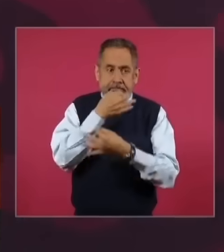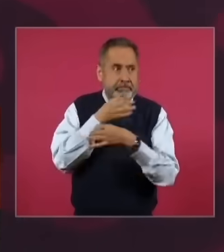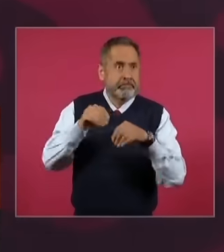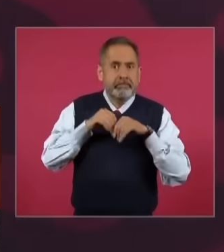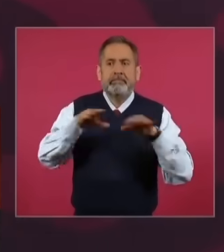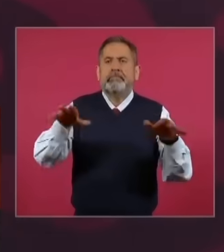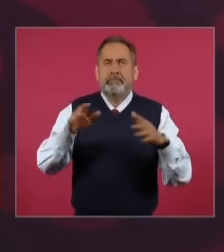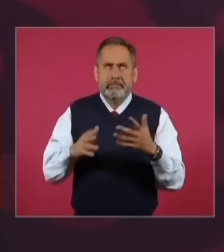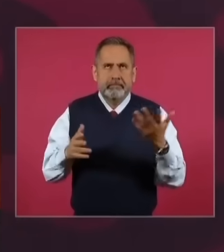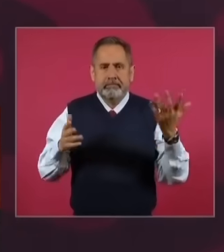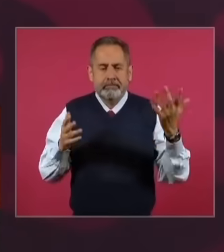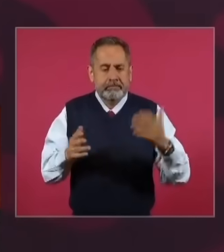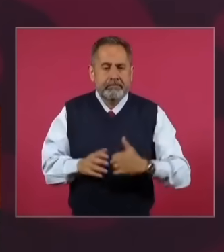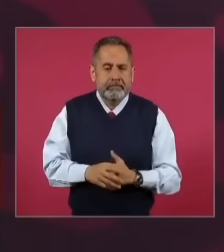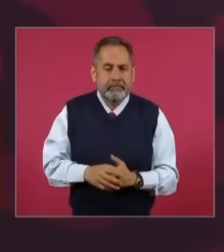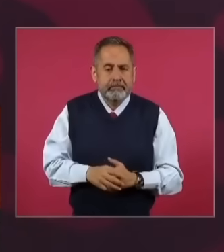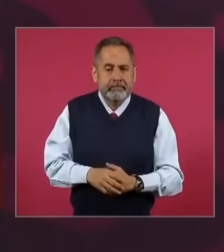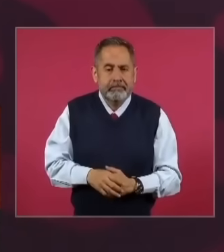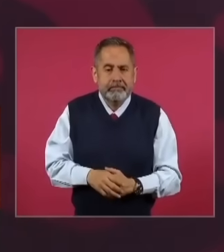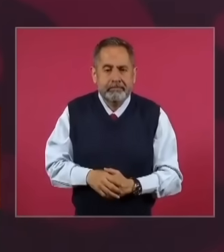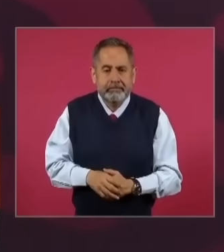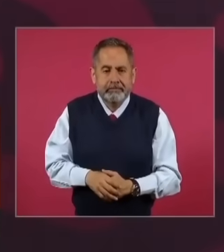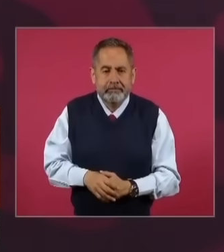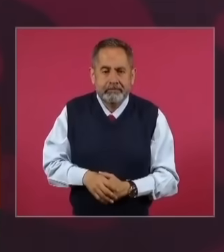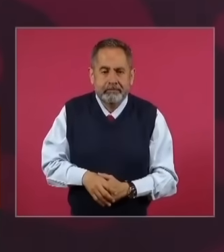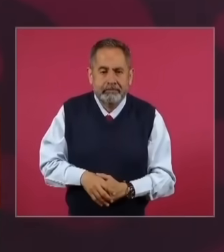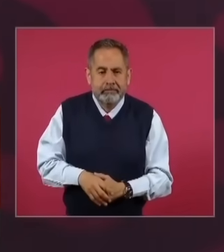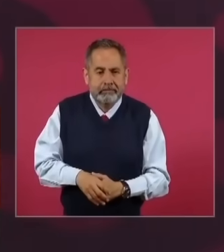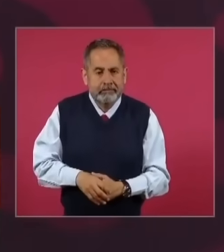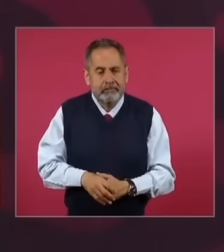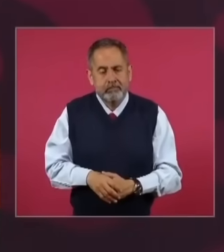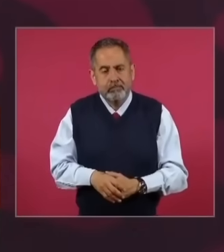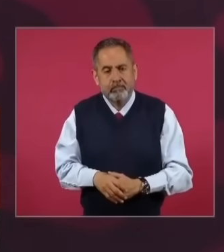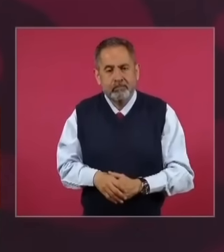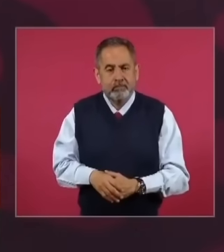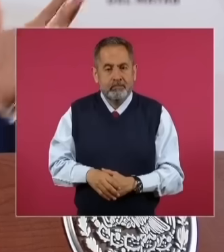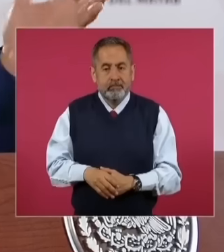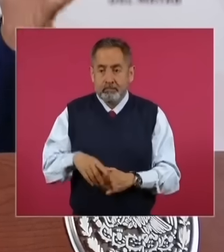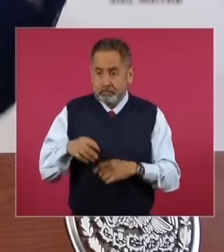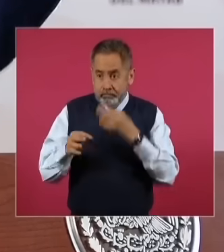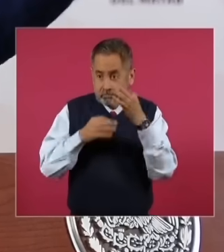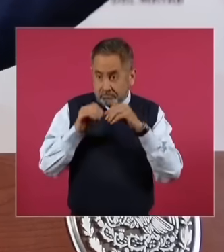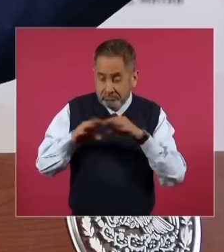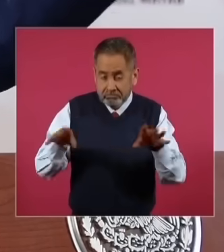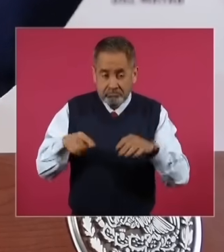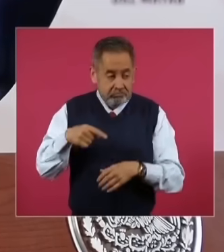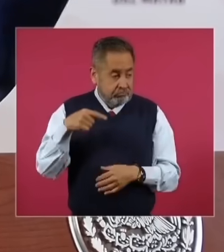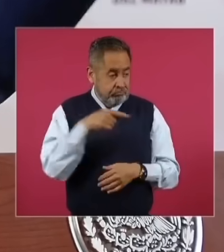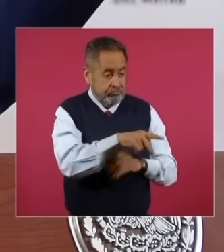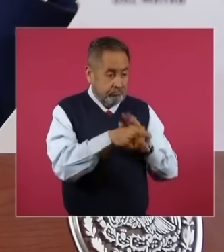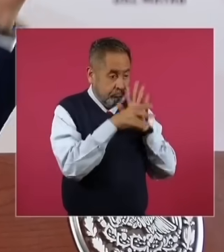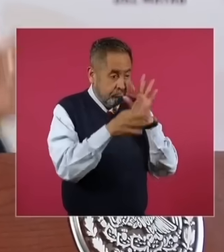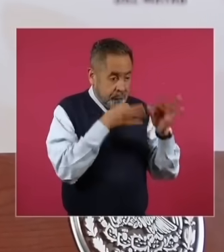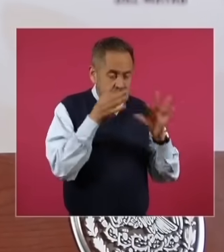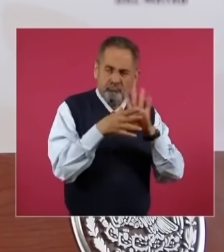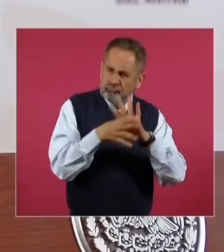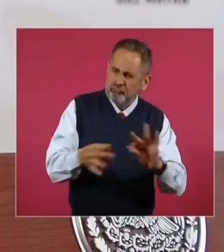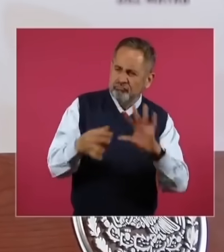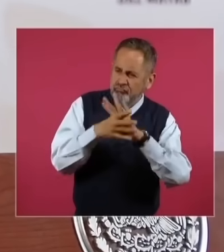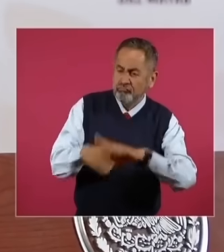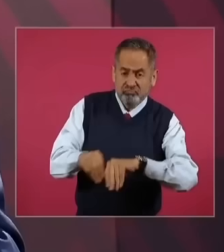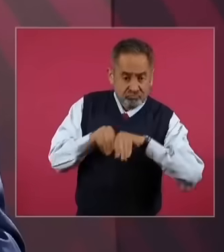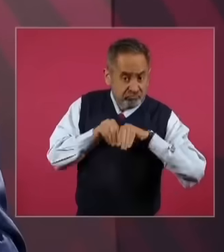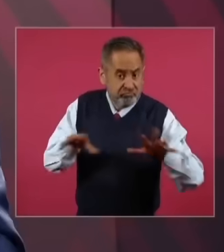entrevistados están insatisfechos con su gobierno. Pues es espectacular en términos de popularidad, que esa es